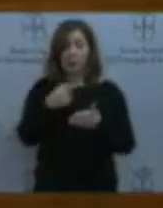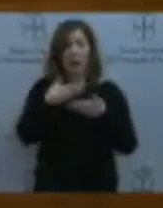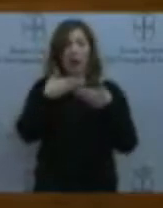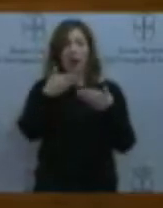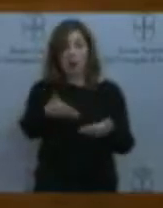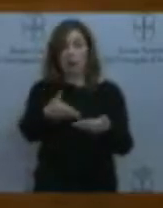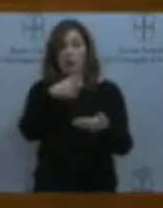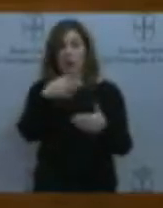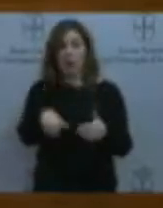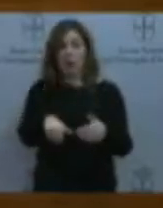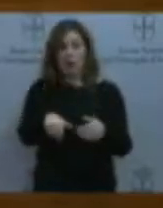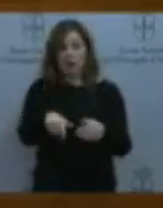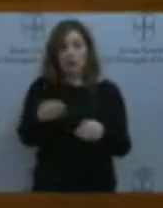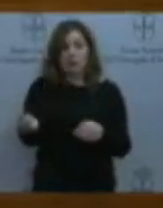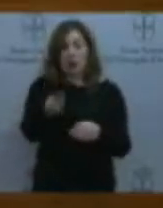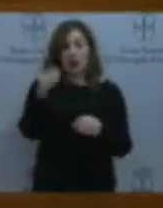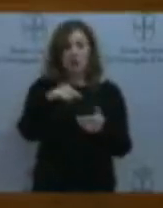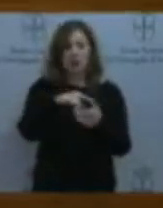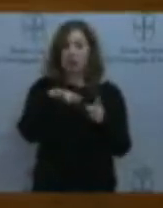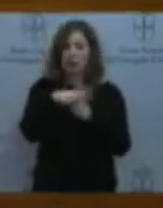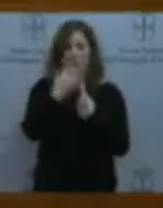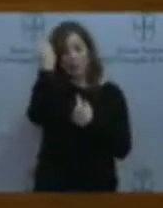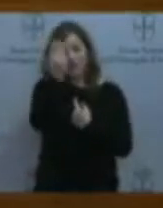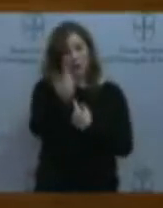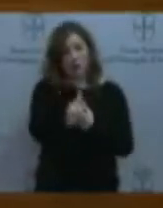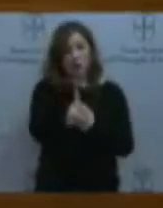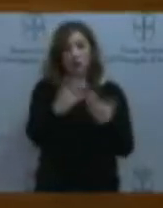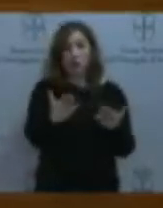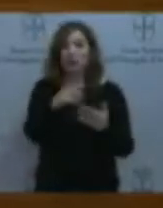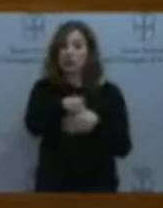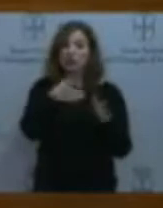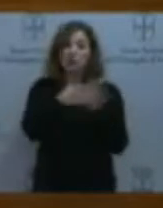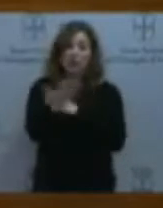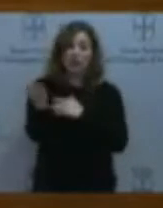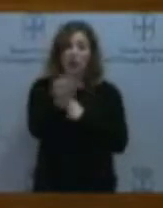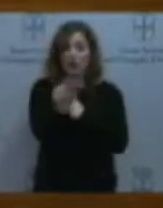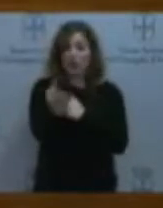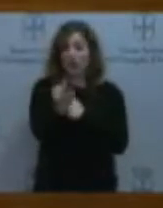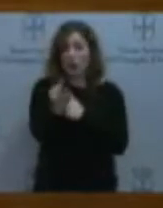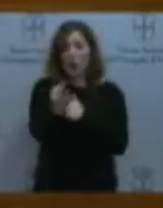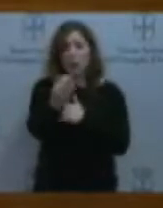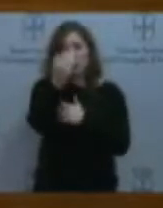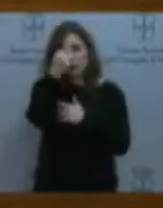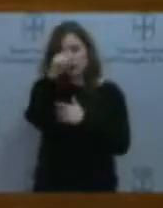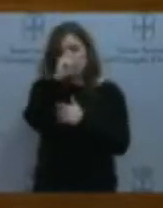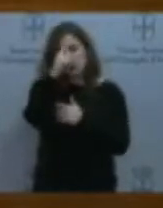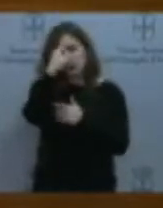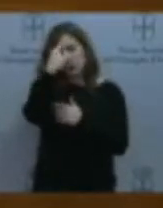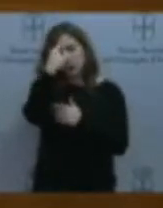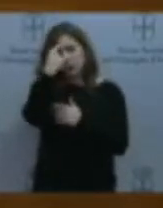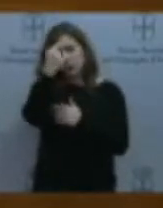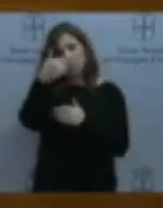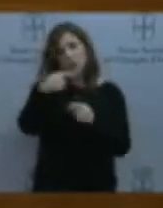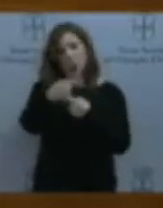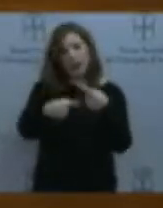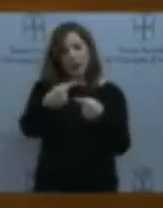a salir de esta situación. Y a eso contribuye una memoria que graba a fuego los recuerdos de varias generaciones de quienes